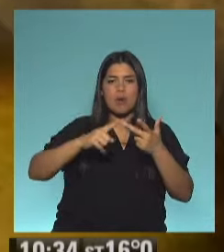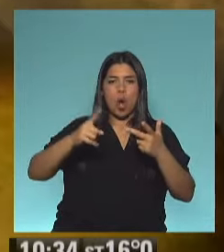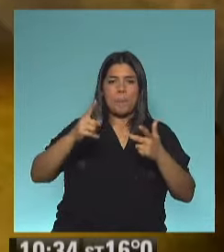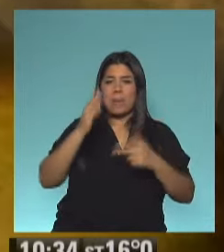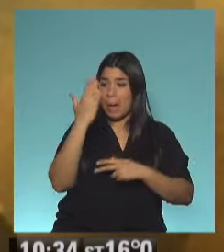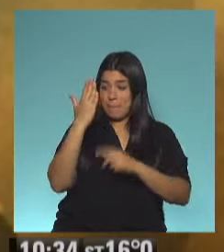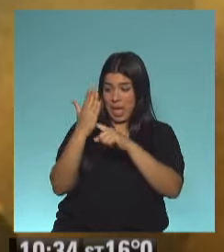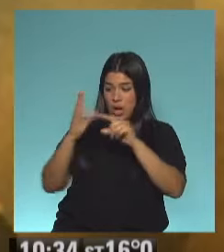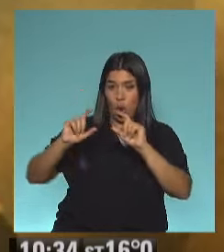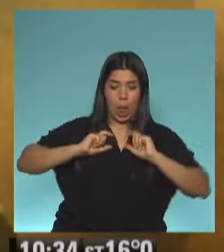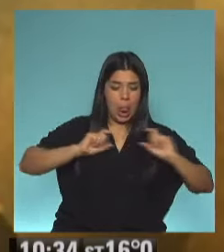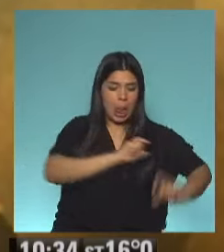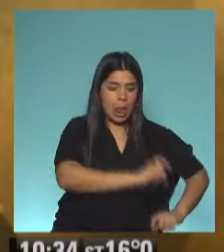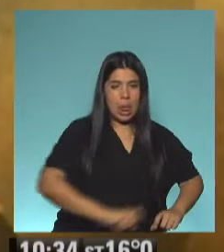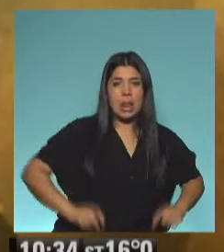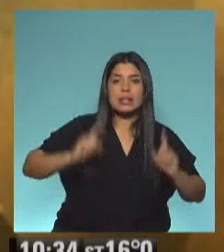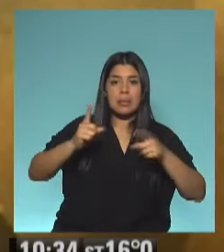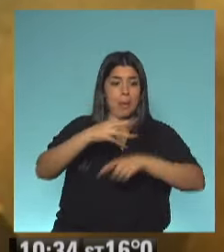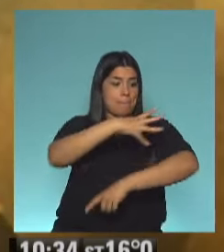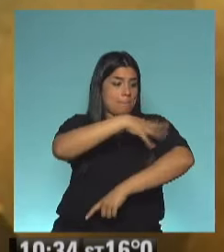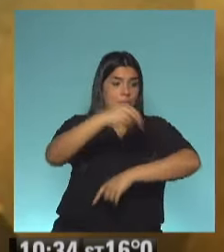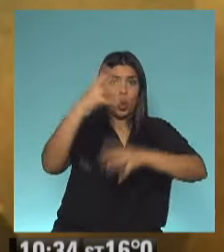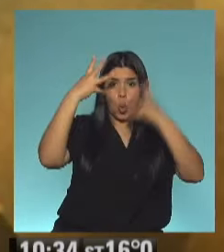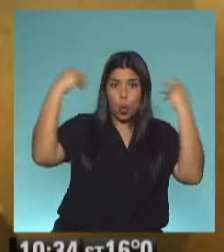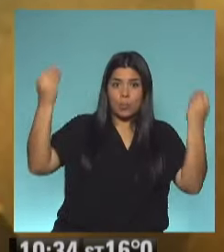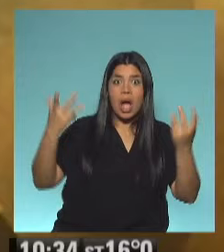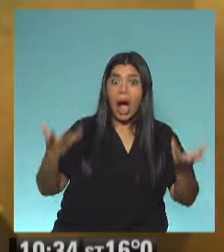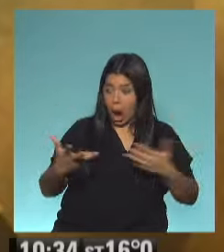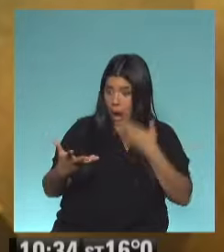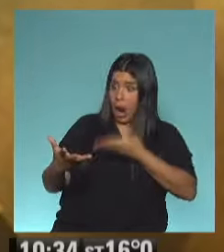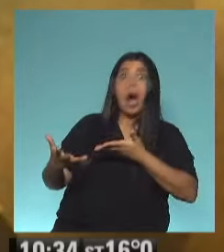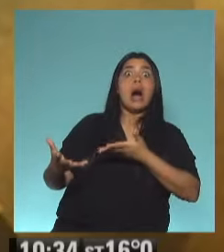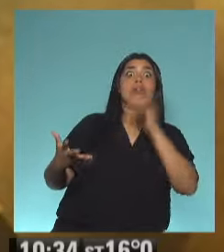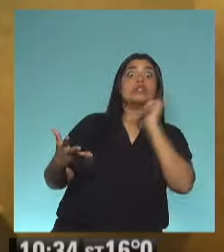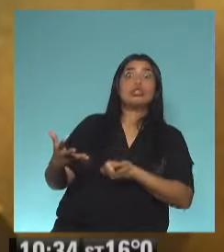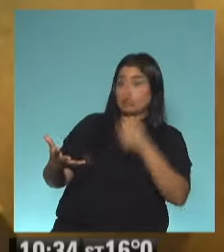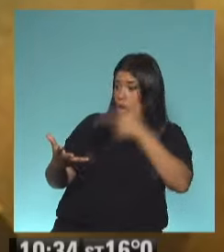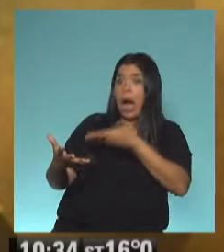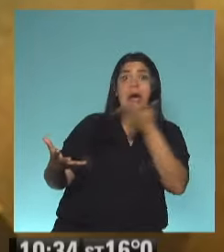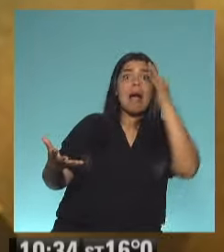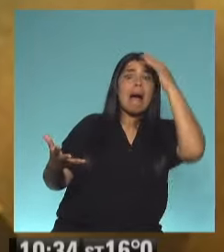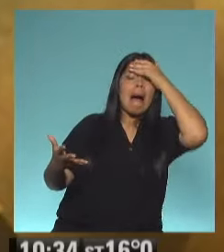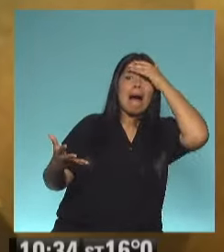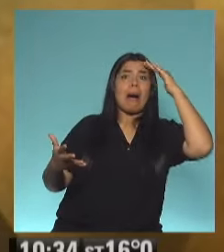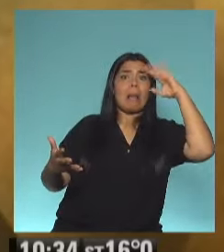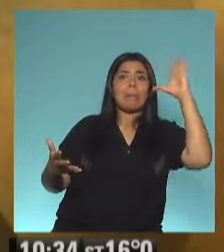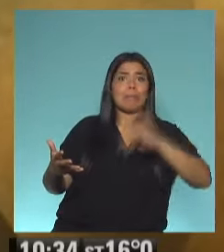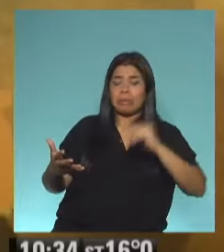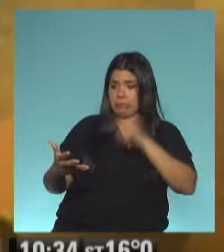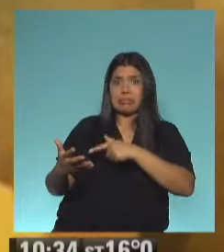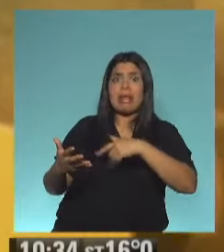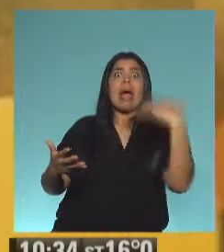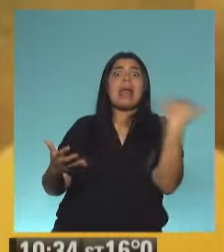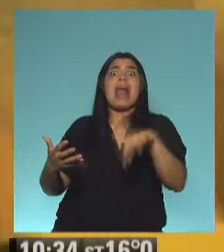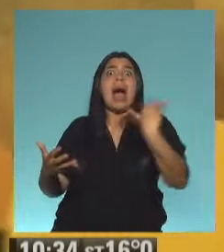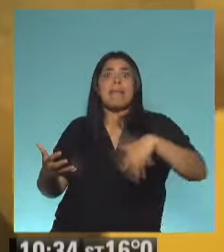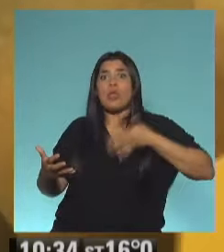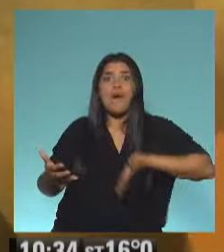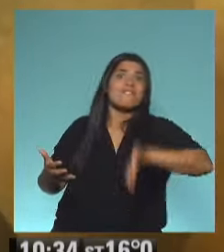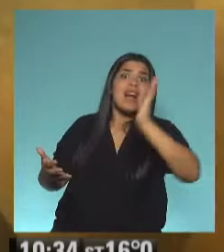tenés en la mano. ¡Uy, no! ¡Este es el muñeco! ¡Me olvidé que yo lo tengo! ¡Rápido,